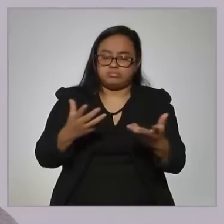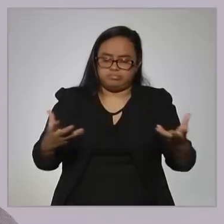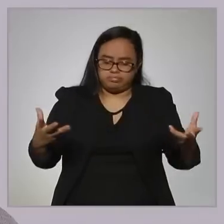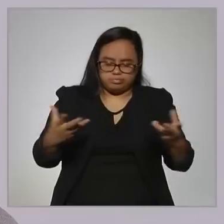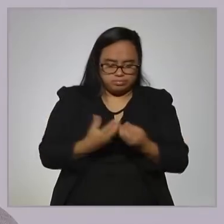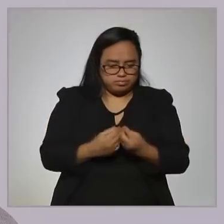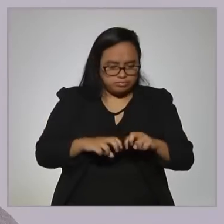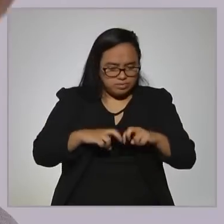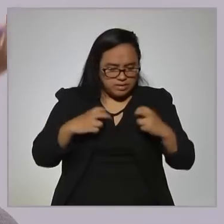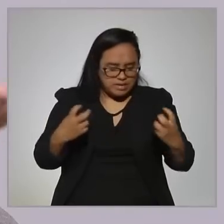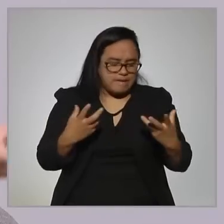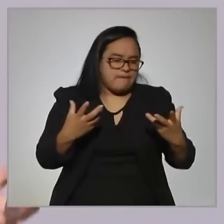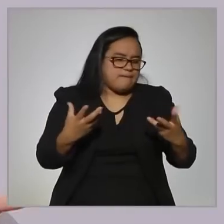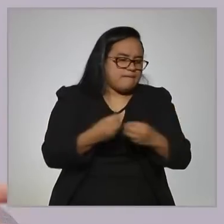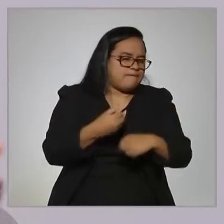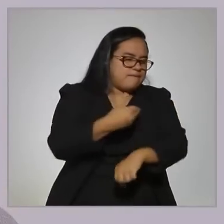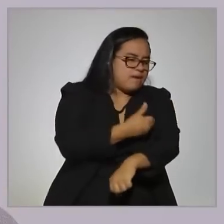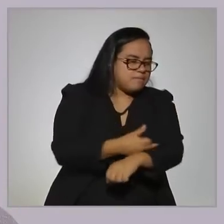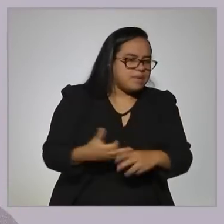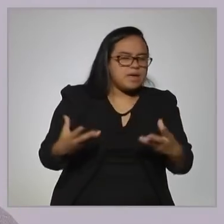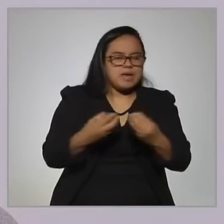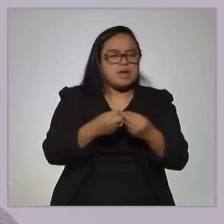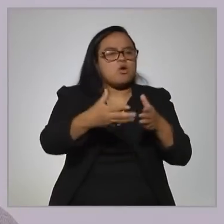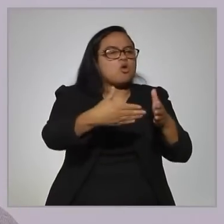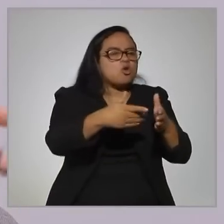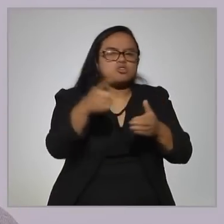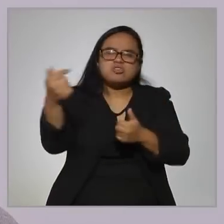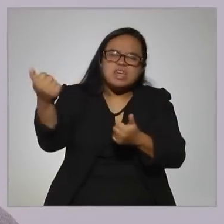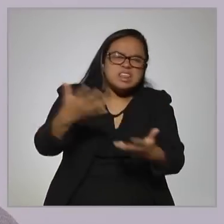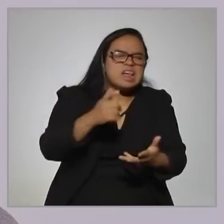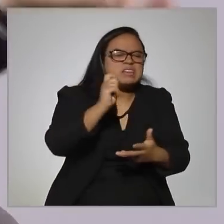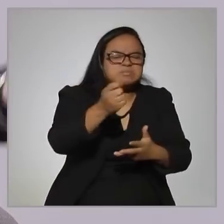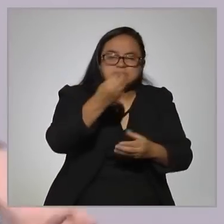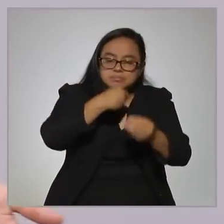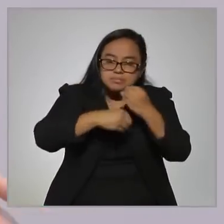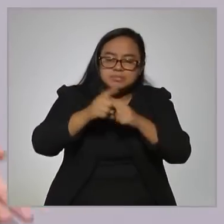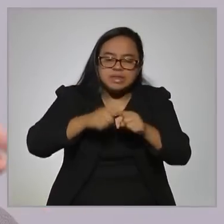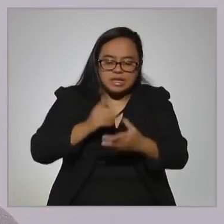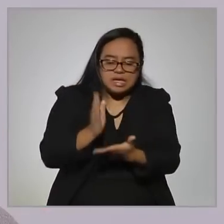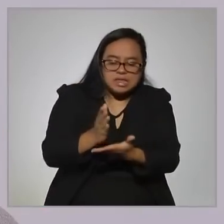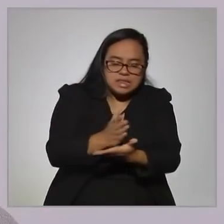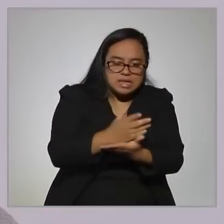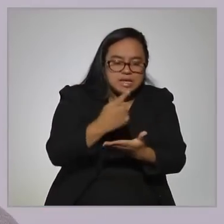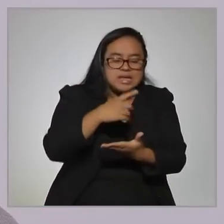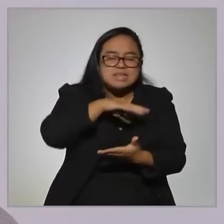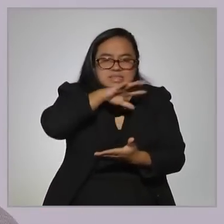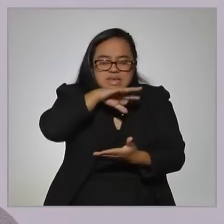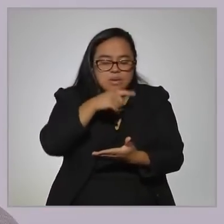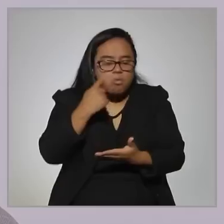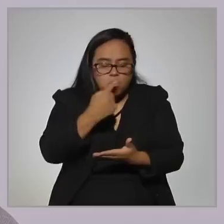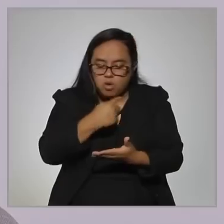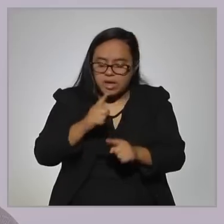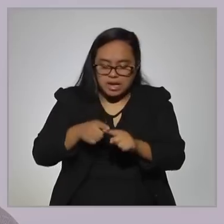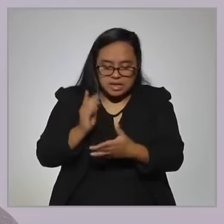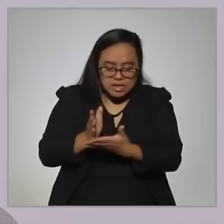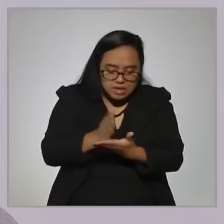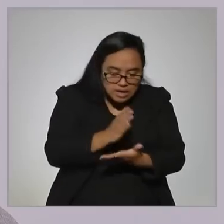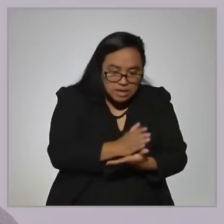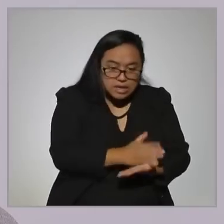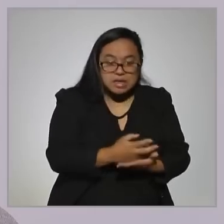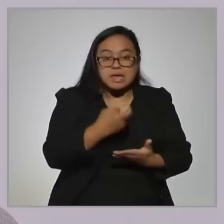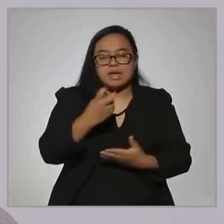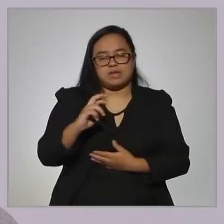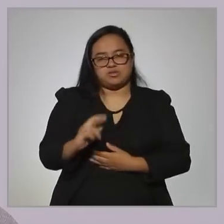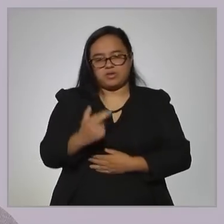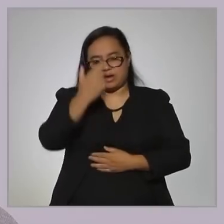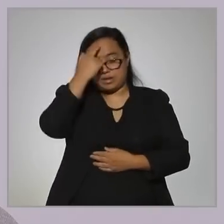las familias o en las cocinas de los amigos para ver quién trae las cosas, quién está picando la cebolla. Yo creo que hay que tener un acervo de buenos